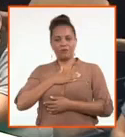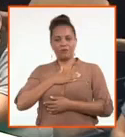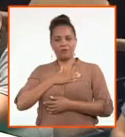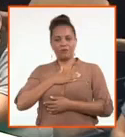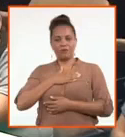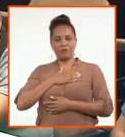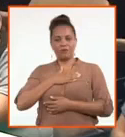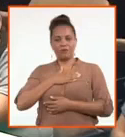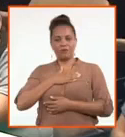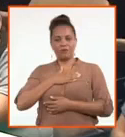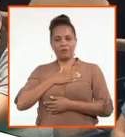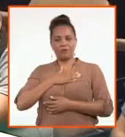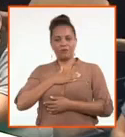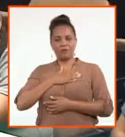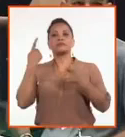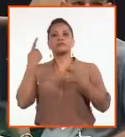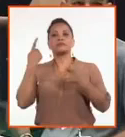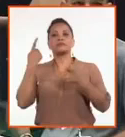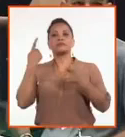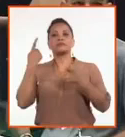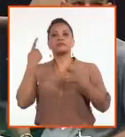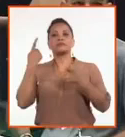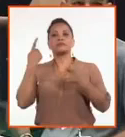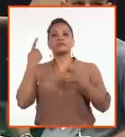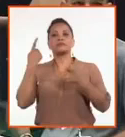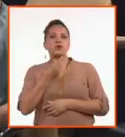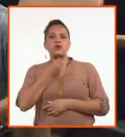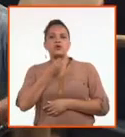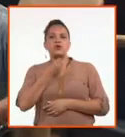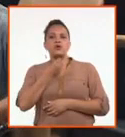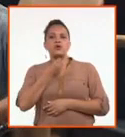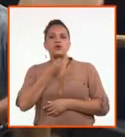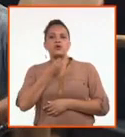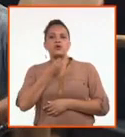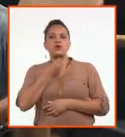Consumismo y otras conductas que nada tienen que ver con los valores humanos que los distinguen